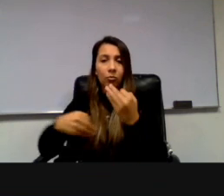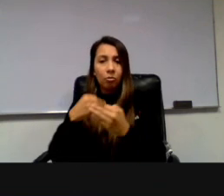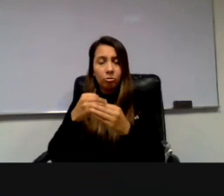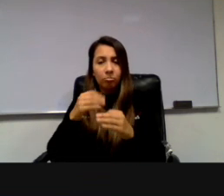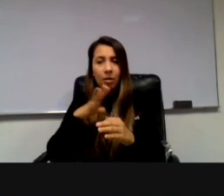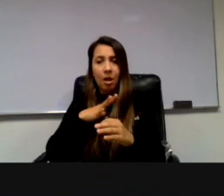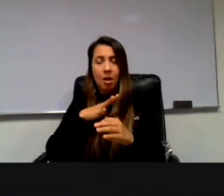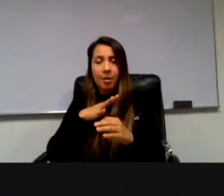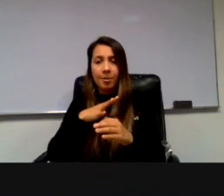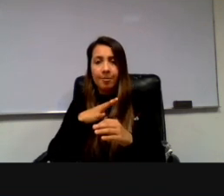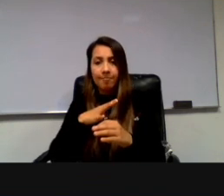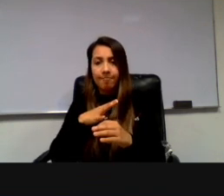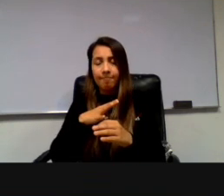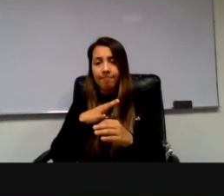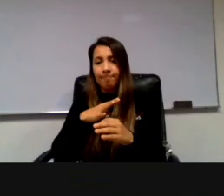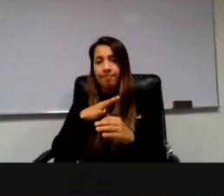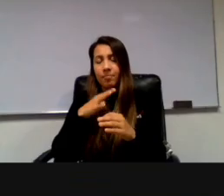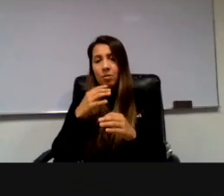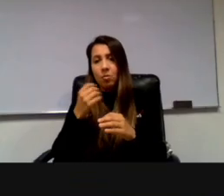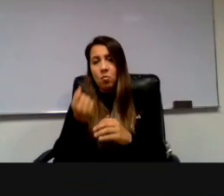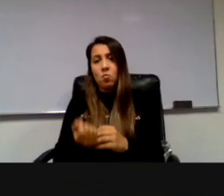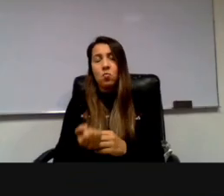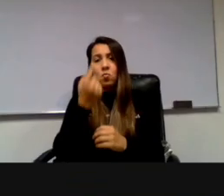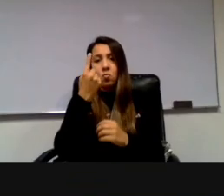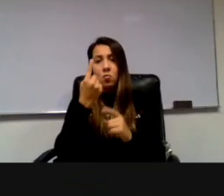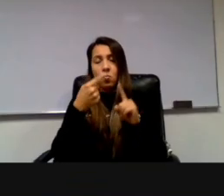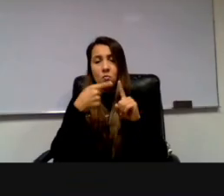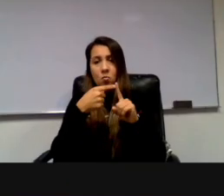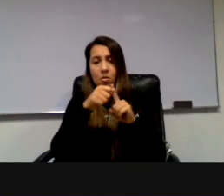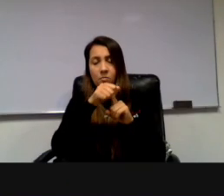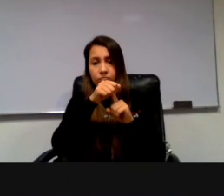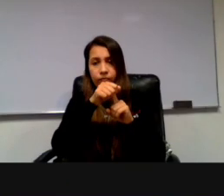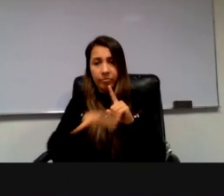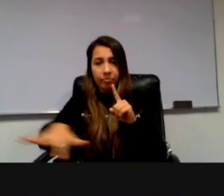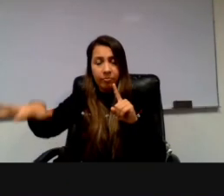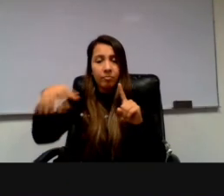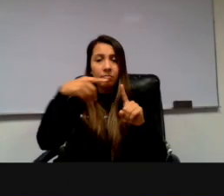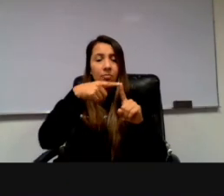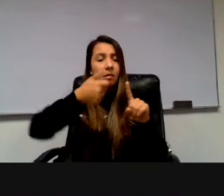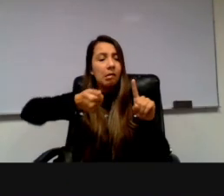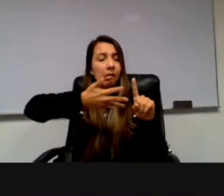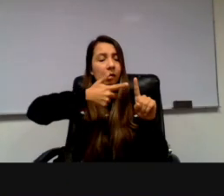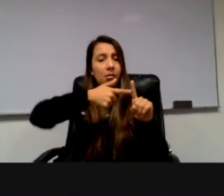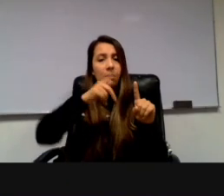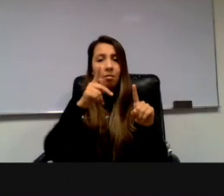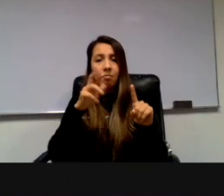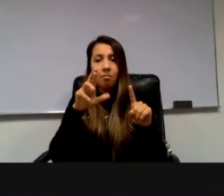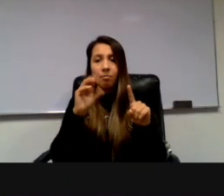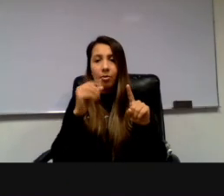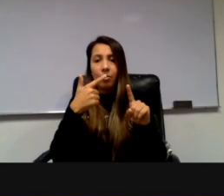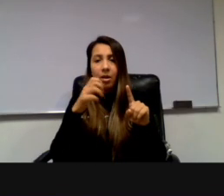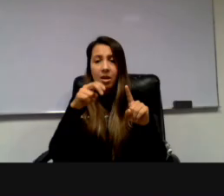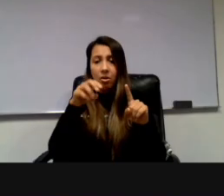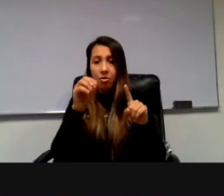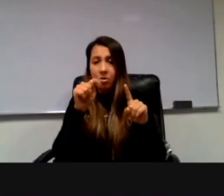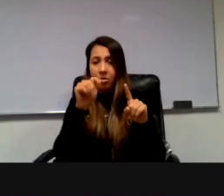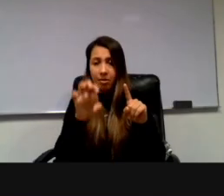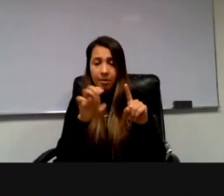una entidad biológica primitiva a la que ellos denominaron el progenote. Y entonces lo pongo ahí en rojo en